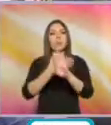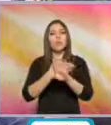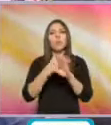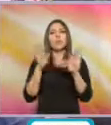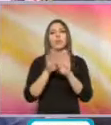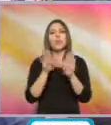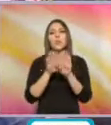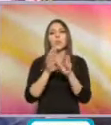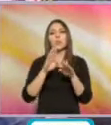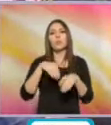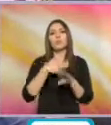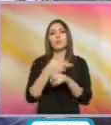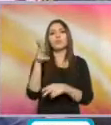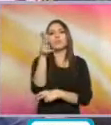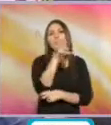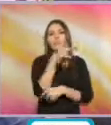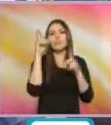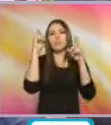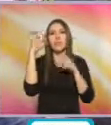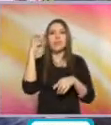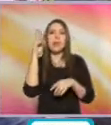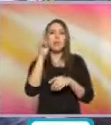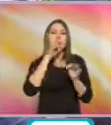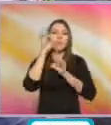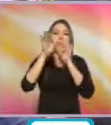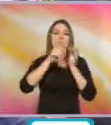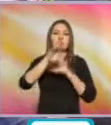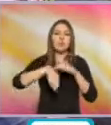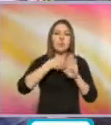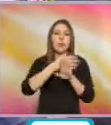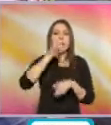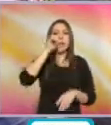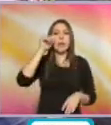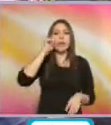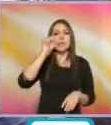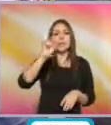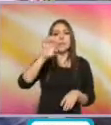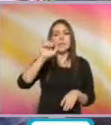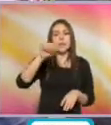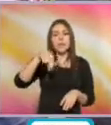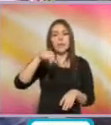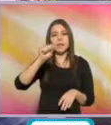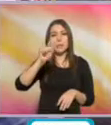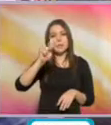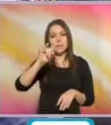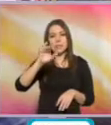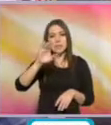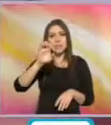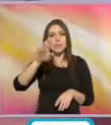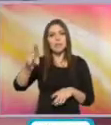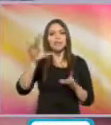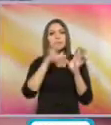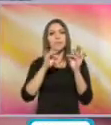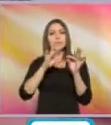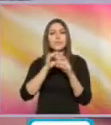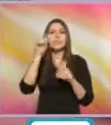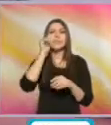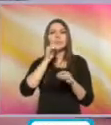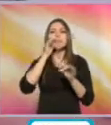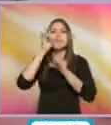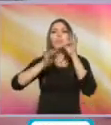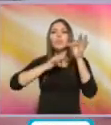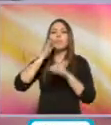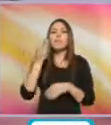comunicación, justamente ayer que reaparece Sean Spicer, pues bueno, empieza a hablar de nueva cuenta de fake news, de las noticias falsas que siempre dice Donald